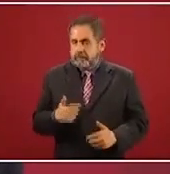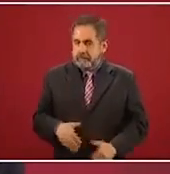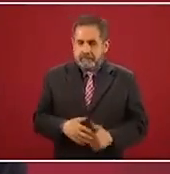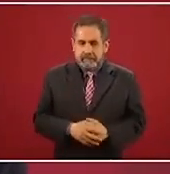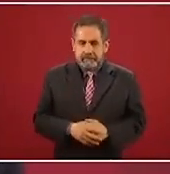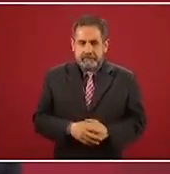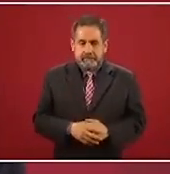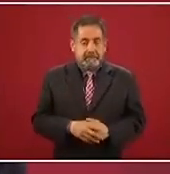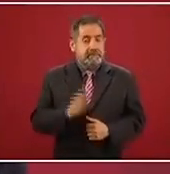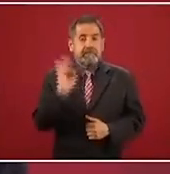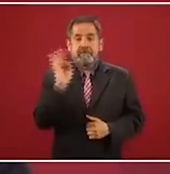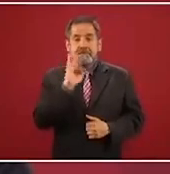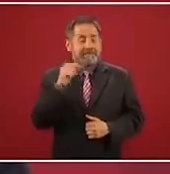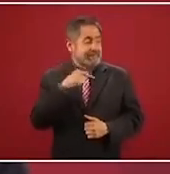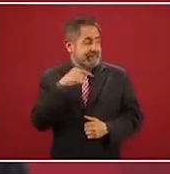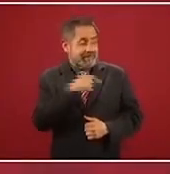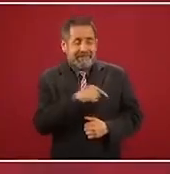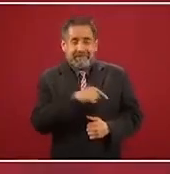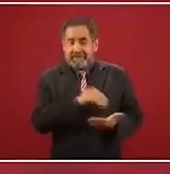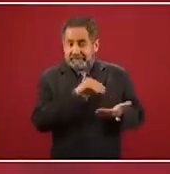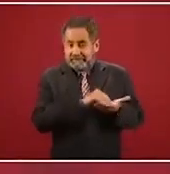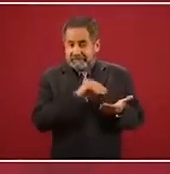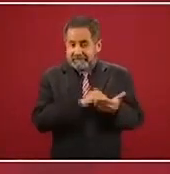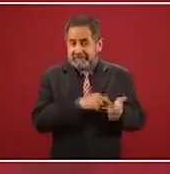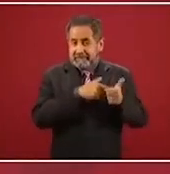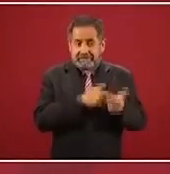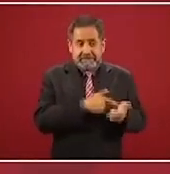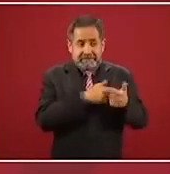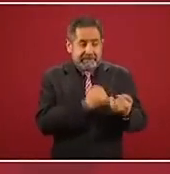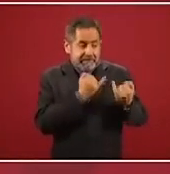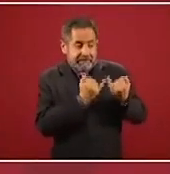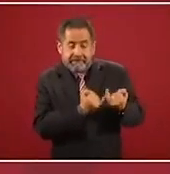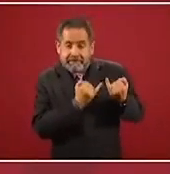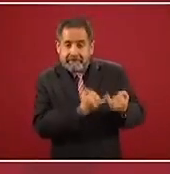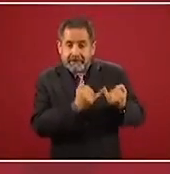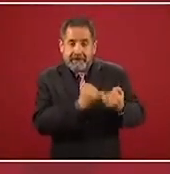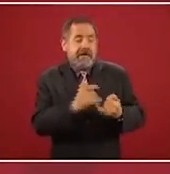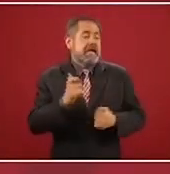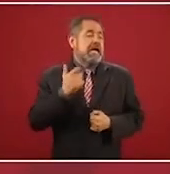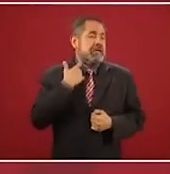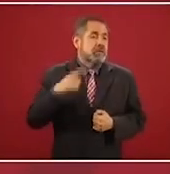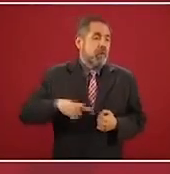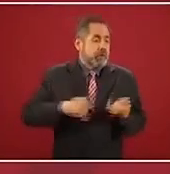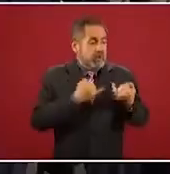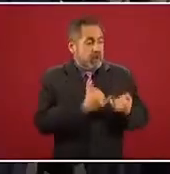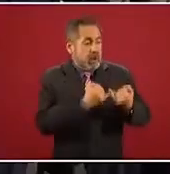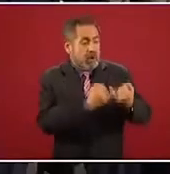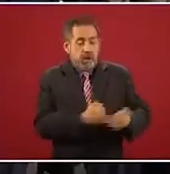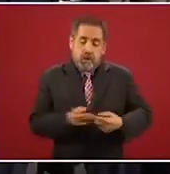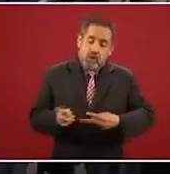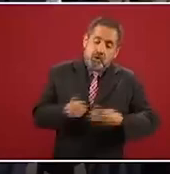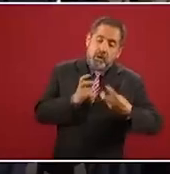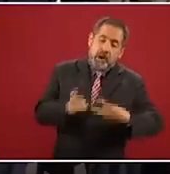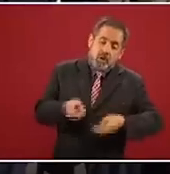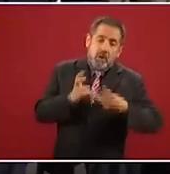si hubiesen continuado con la misma política de saqueo, de